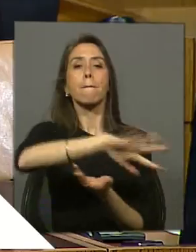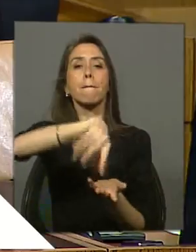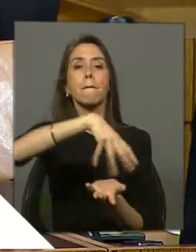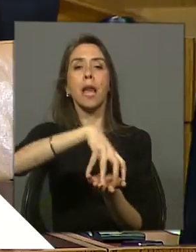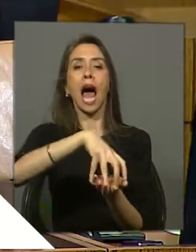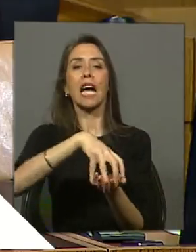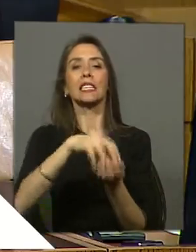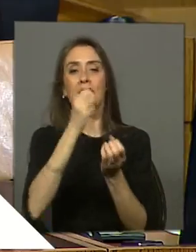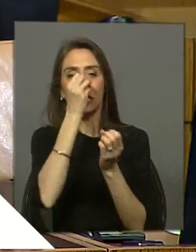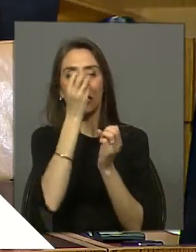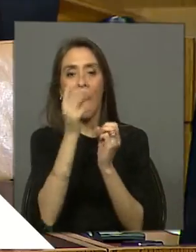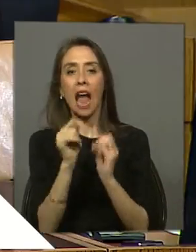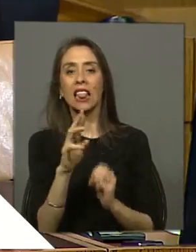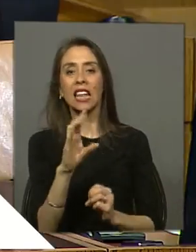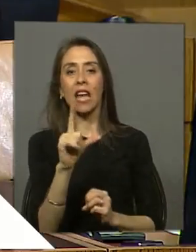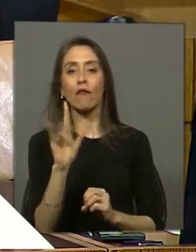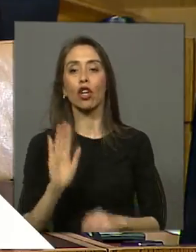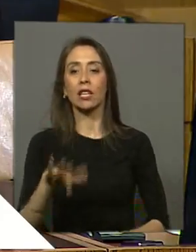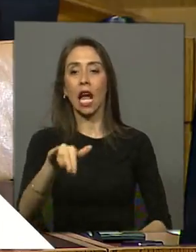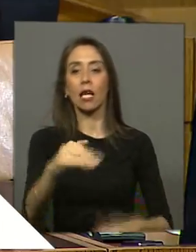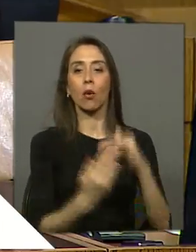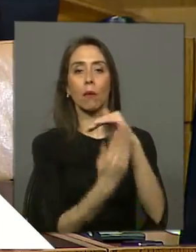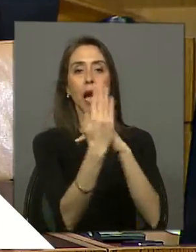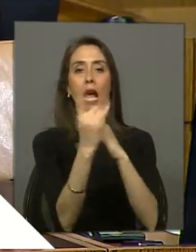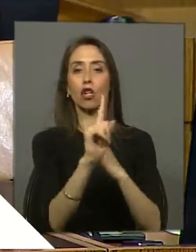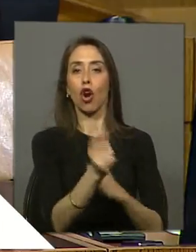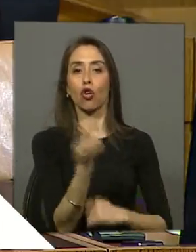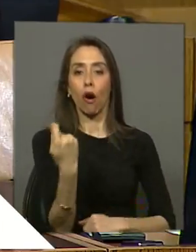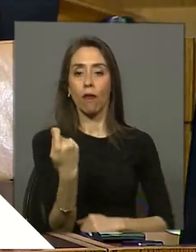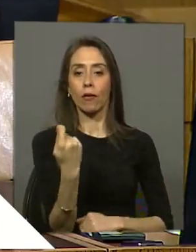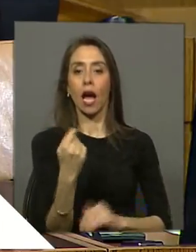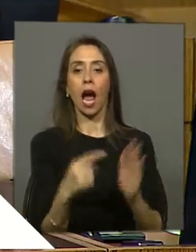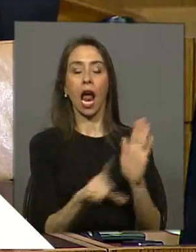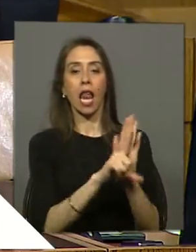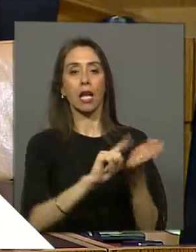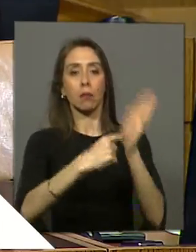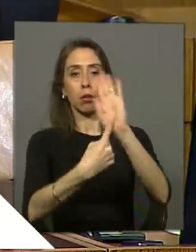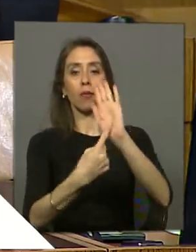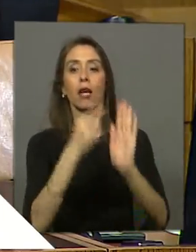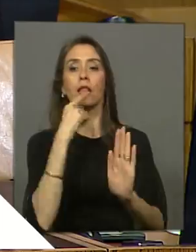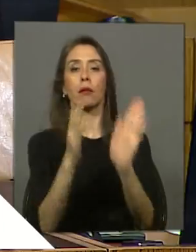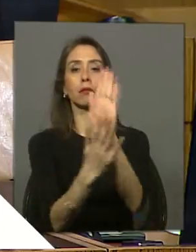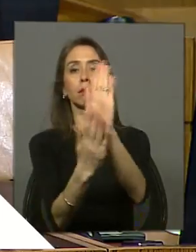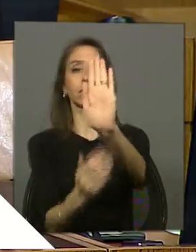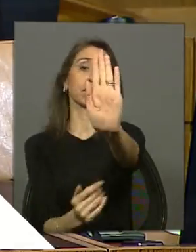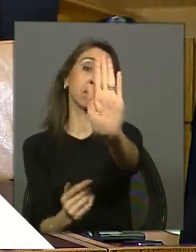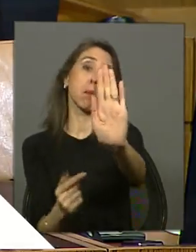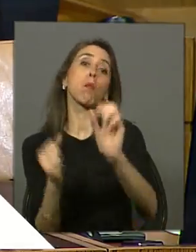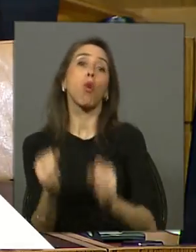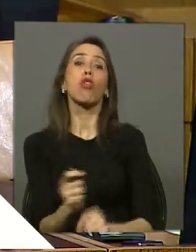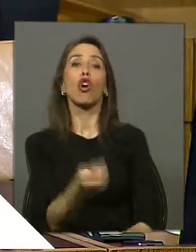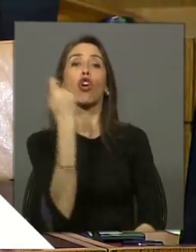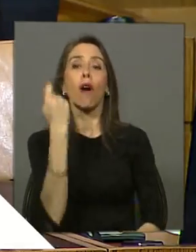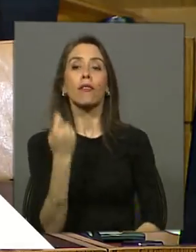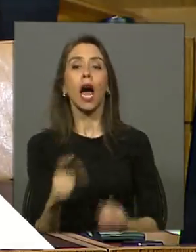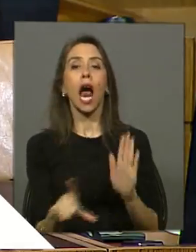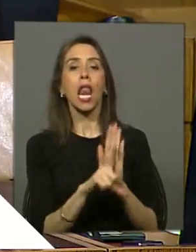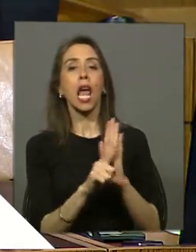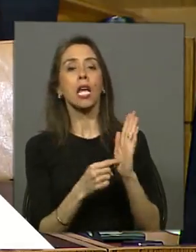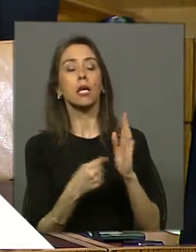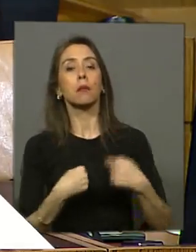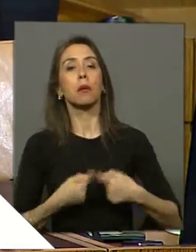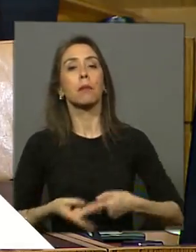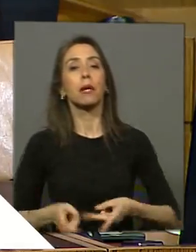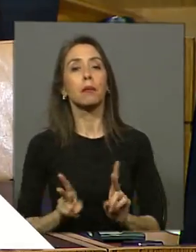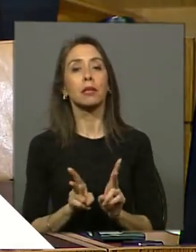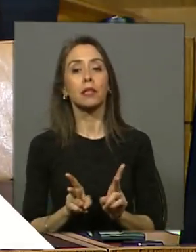sepa en Talcahuano en las mañanas no cobra y después de esta ley va a decir ¿puedo cobrar? ¿por qué? porque la ley me lo permite